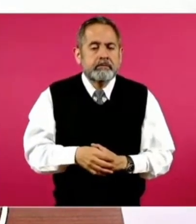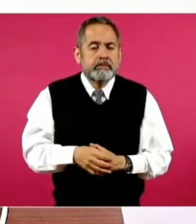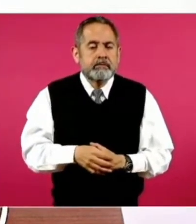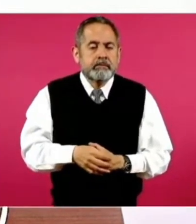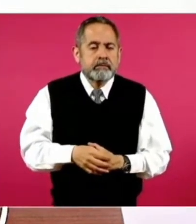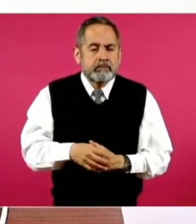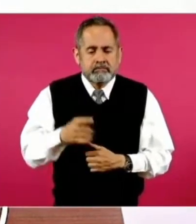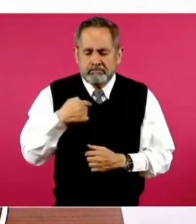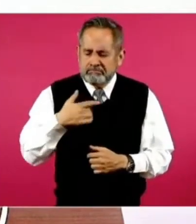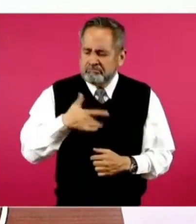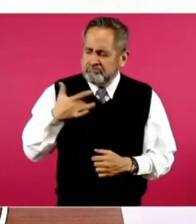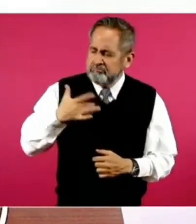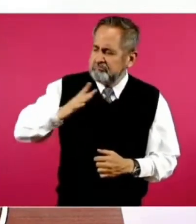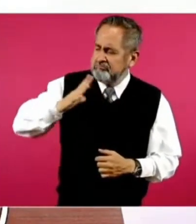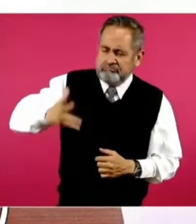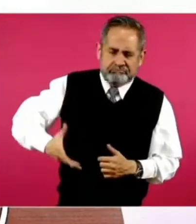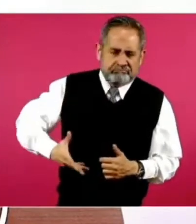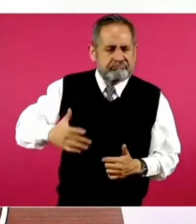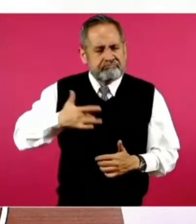y es algo que me llena de orgullo